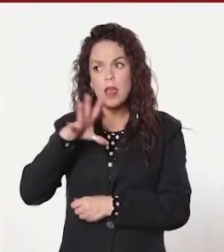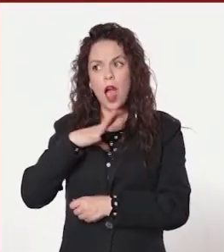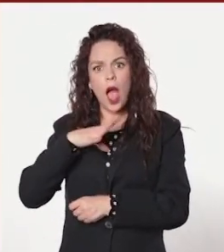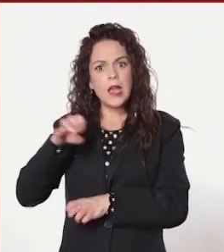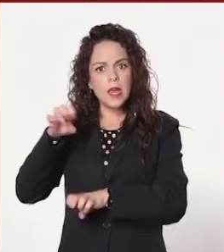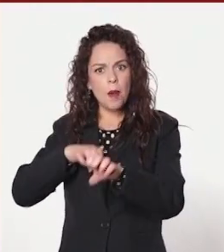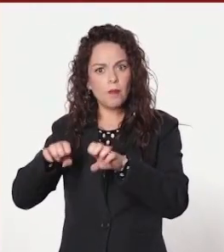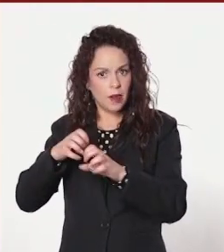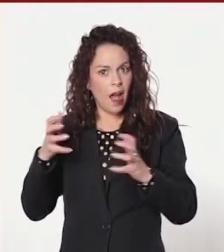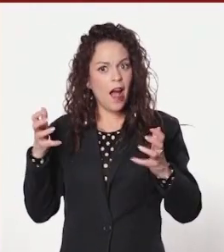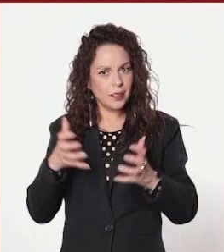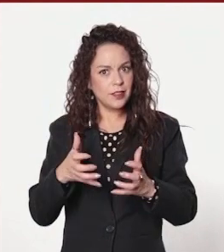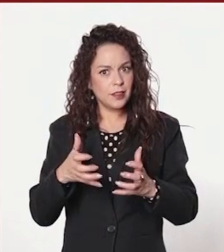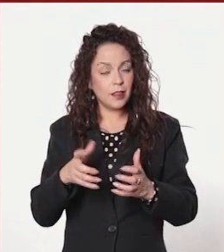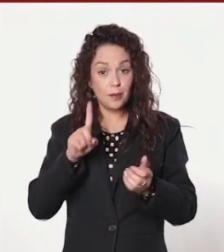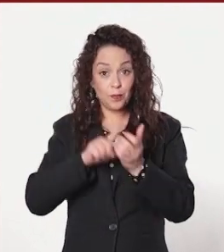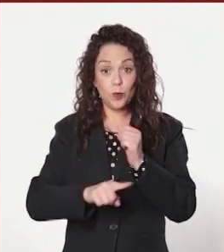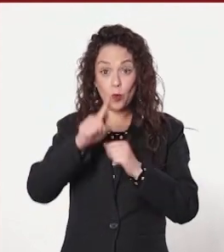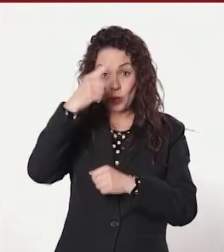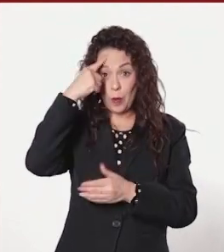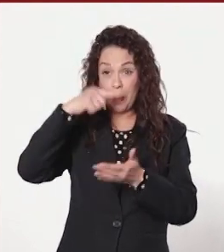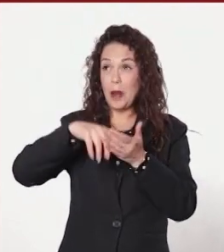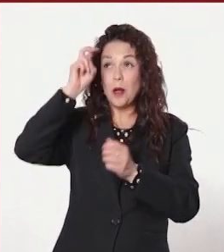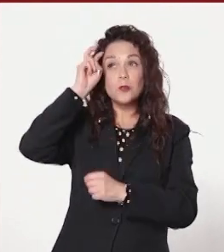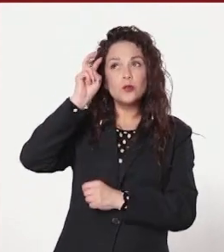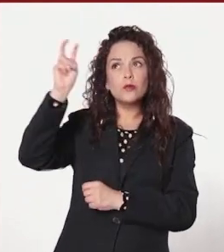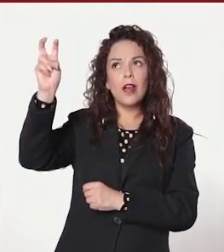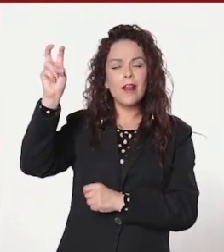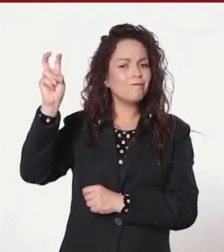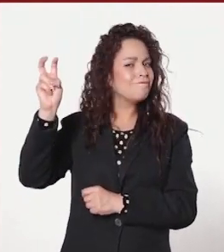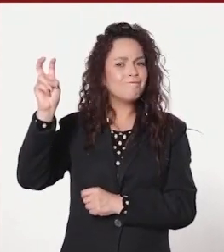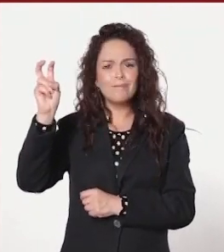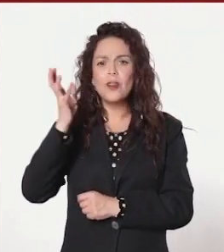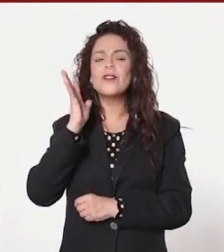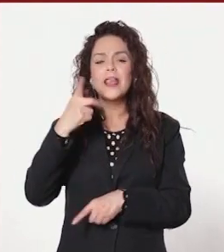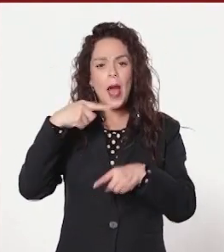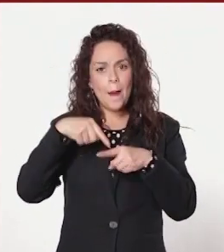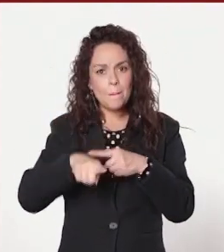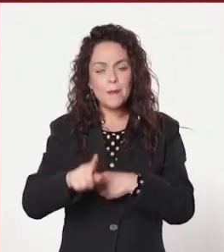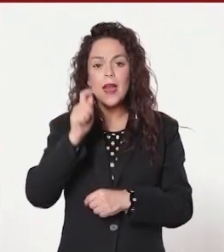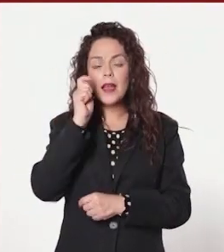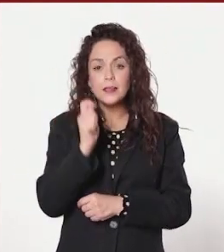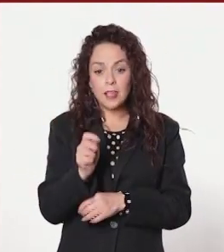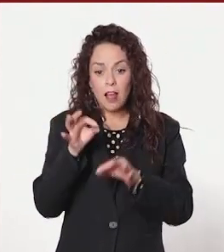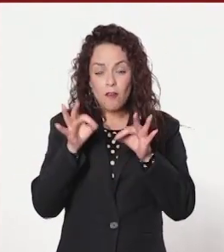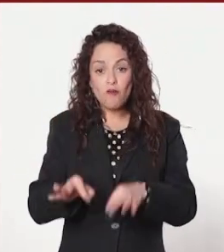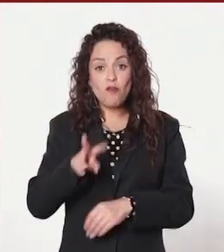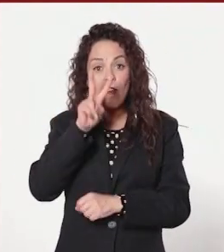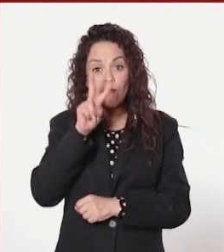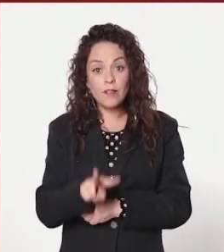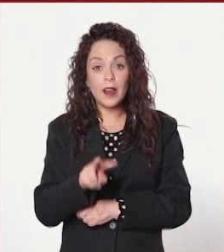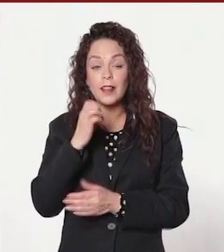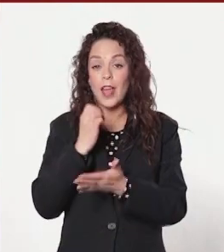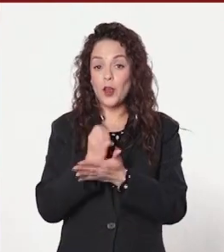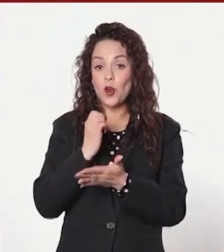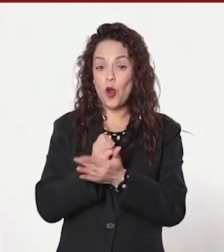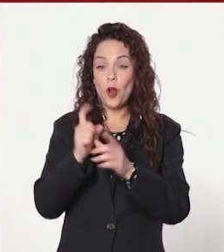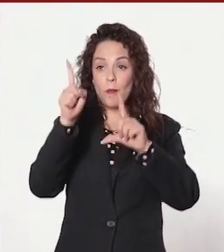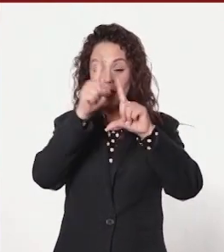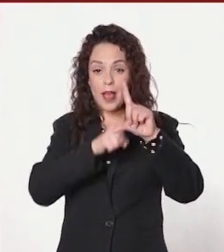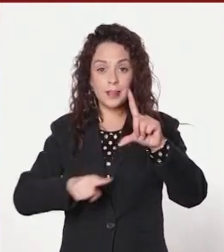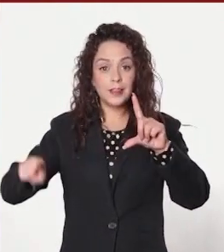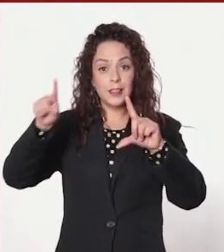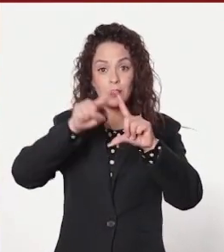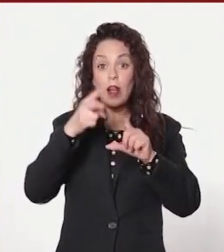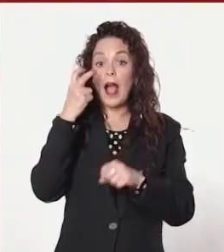practican. No estamos hablando de sueños. La economía circular ya empieza a ser una realidad. De esto hablaremos con nuestro